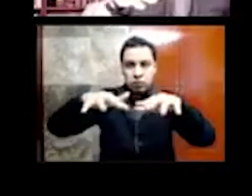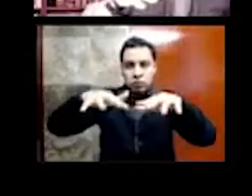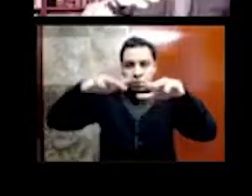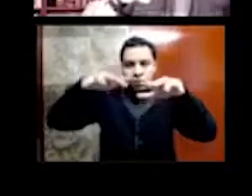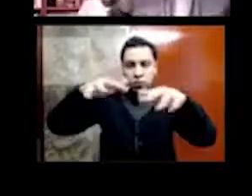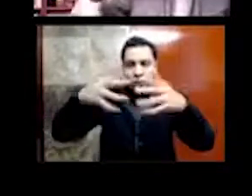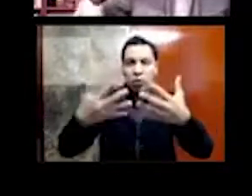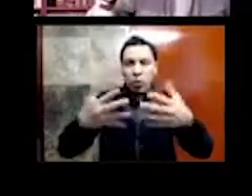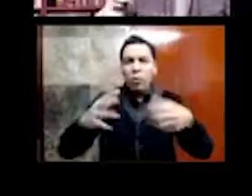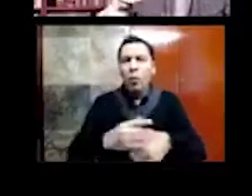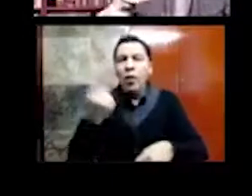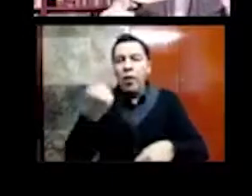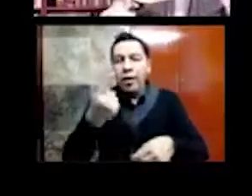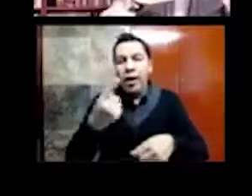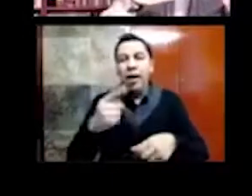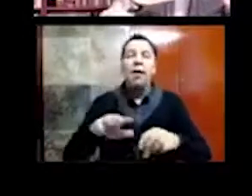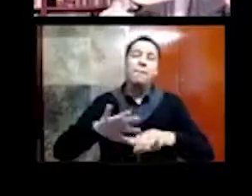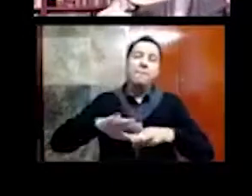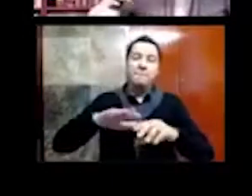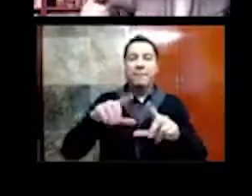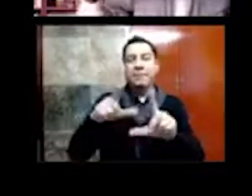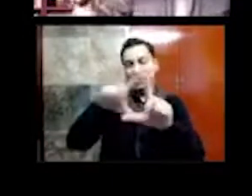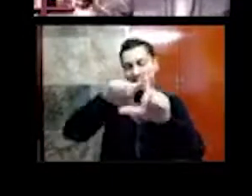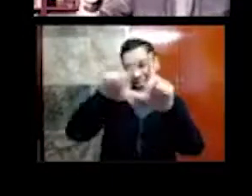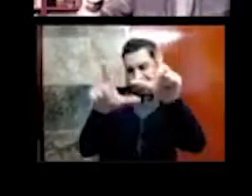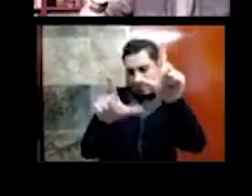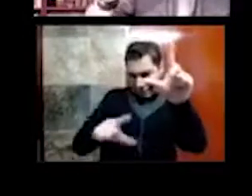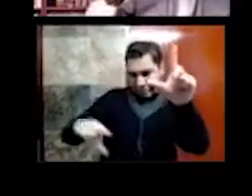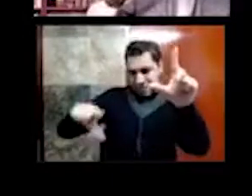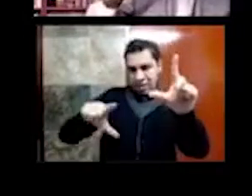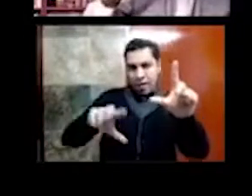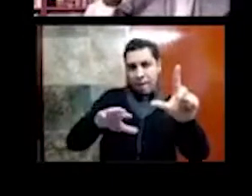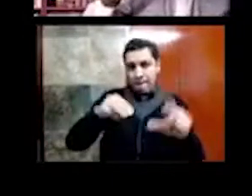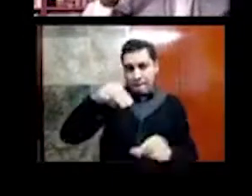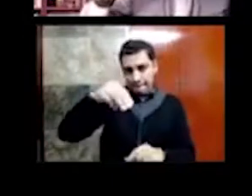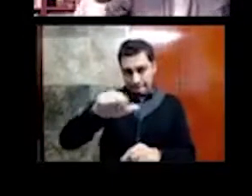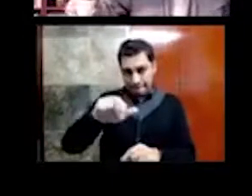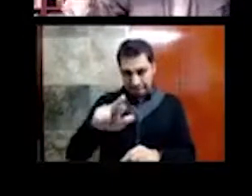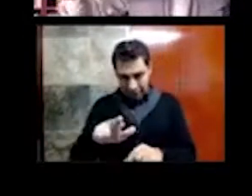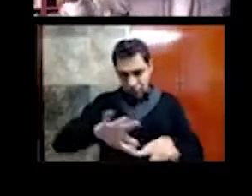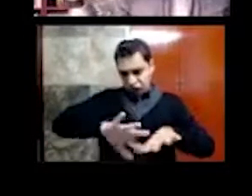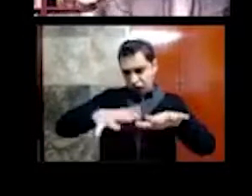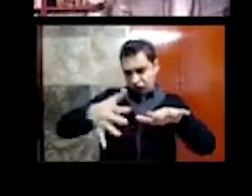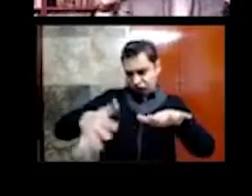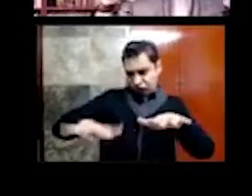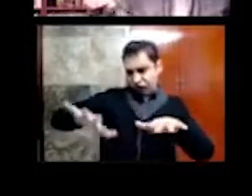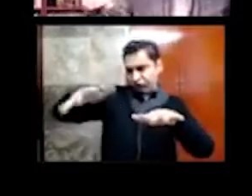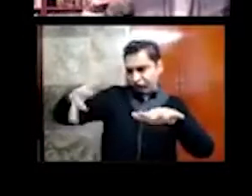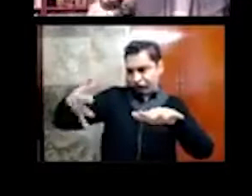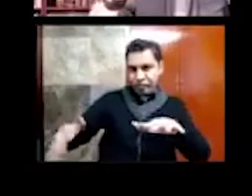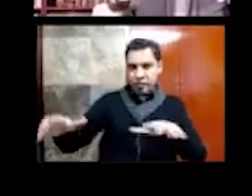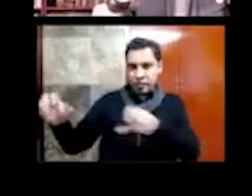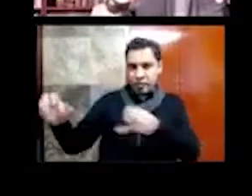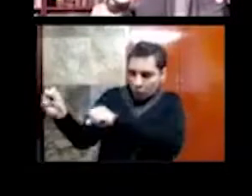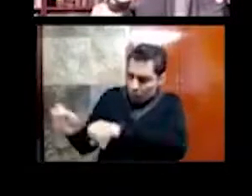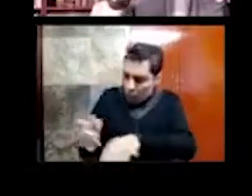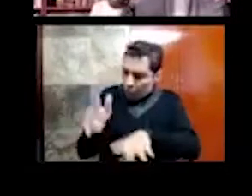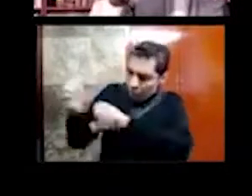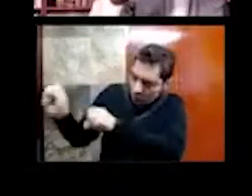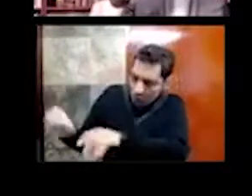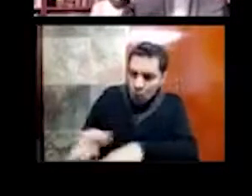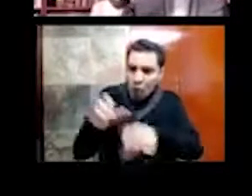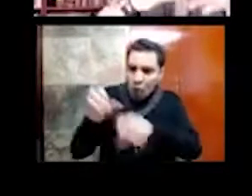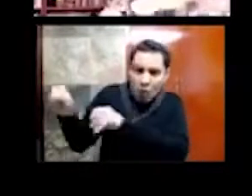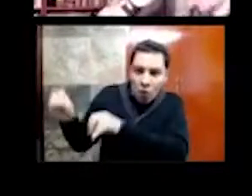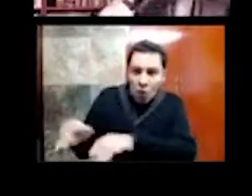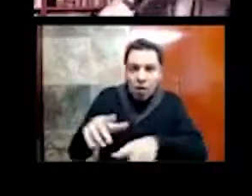de la laguna, no solamente ya se hace habitable relativamente la superficie del litoral,